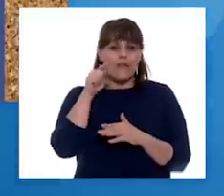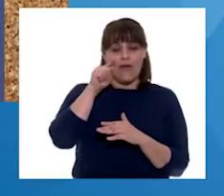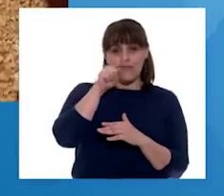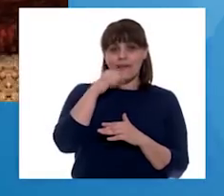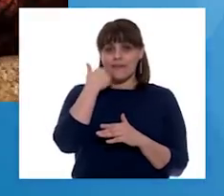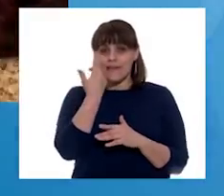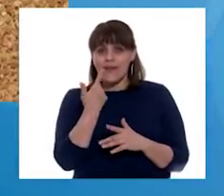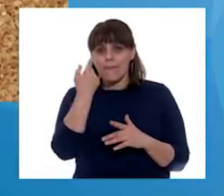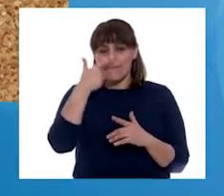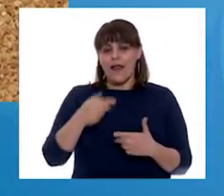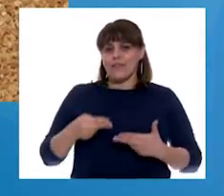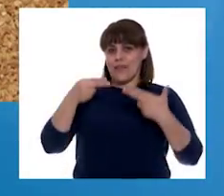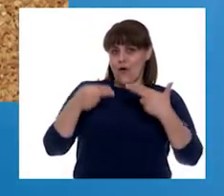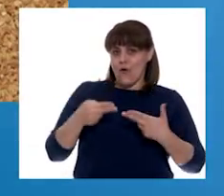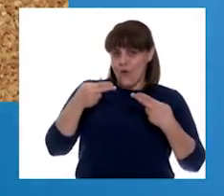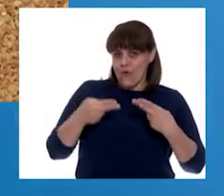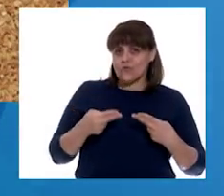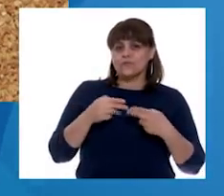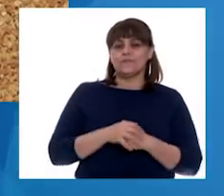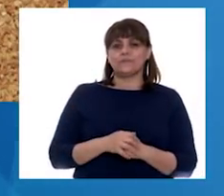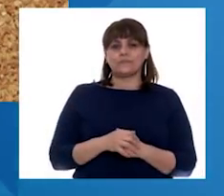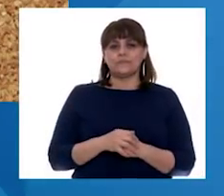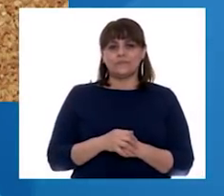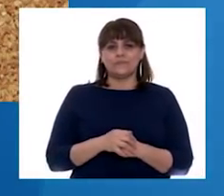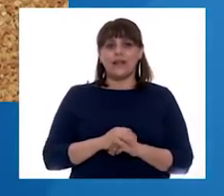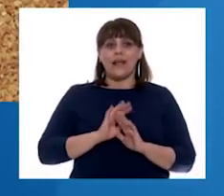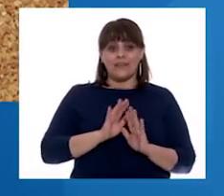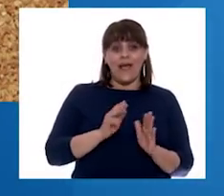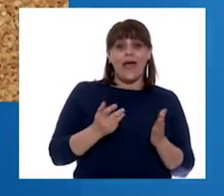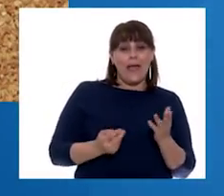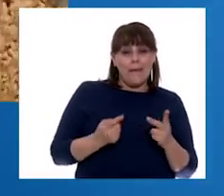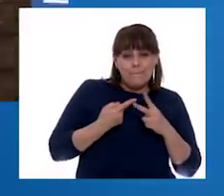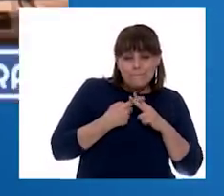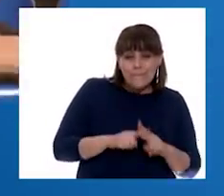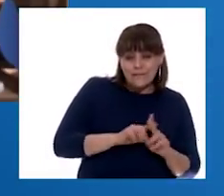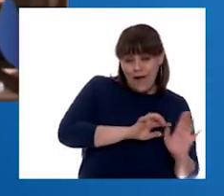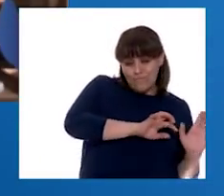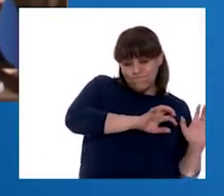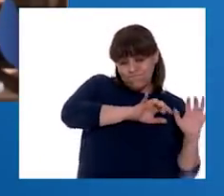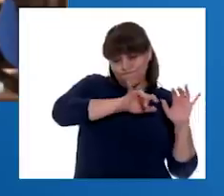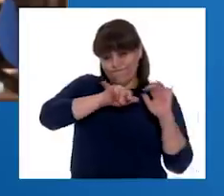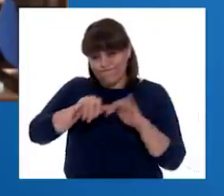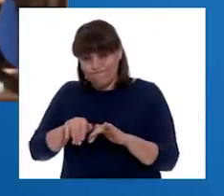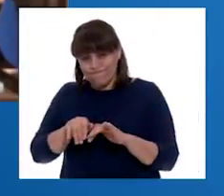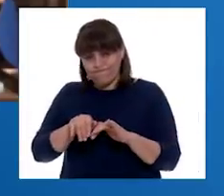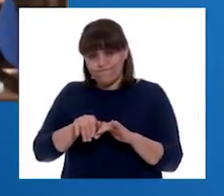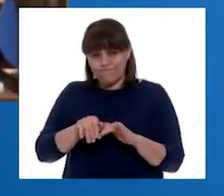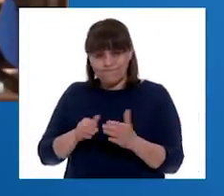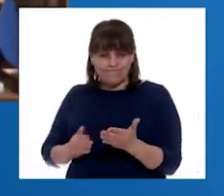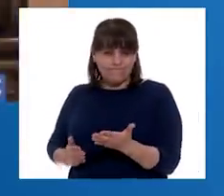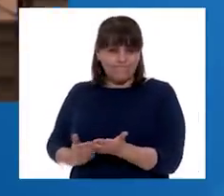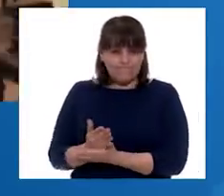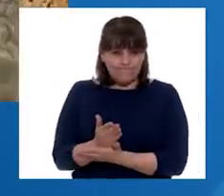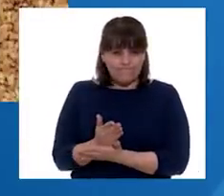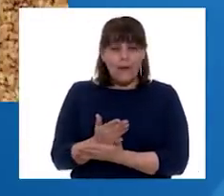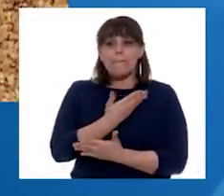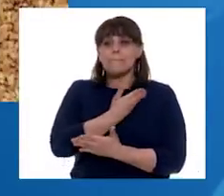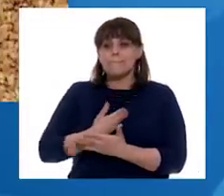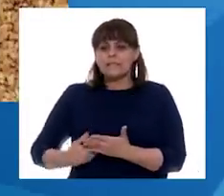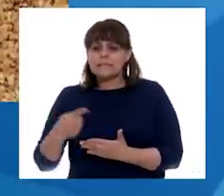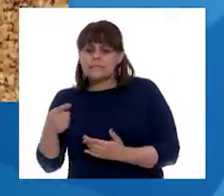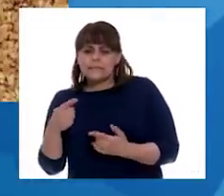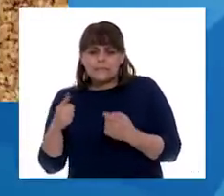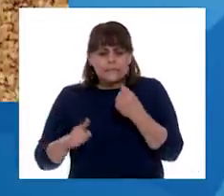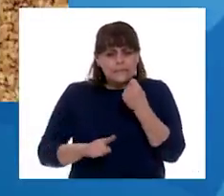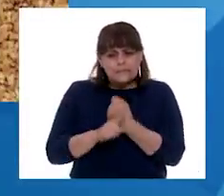comercio con Asia. La invasión había comenzado. Con los presidentes ocupados por la guerra, los federalistas dieron un